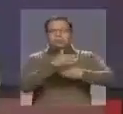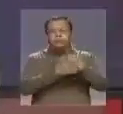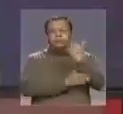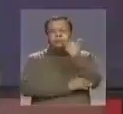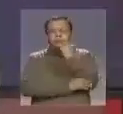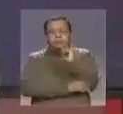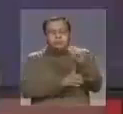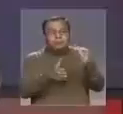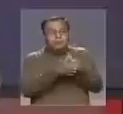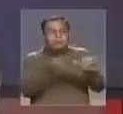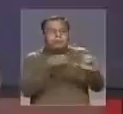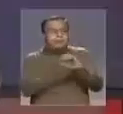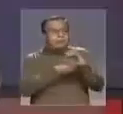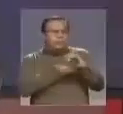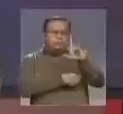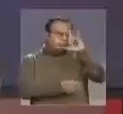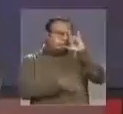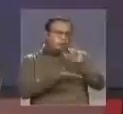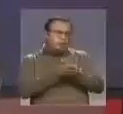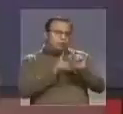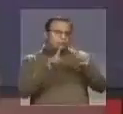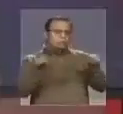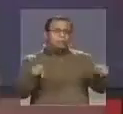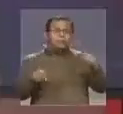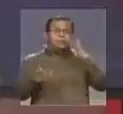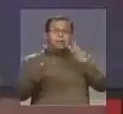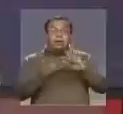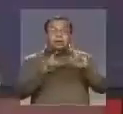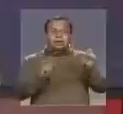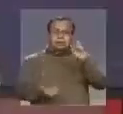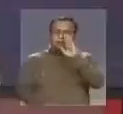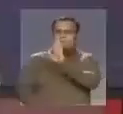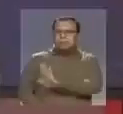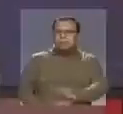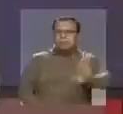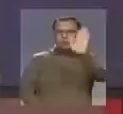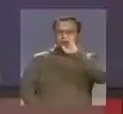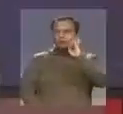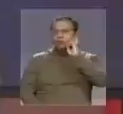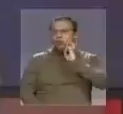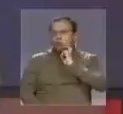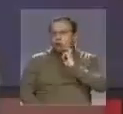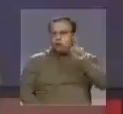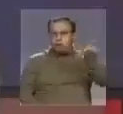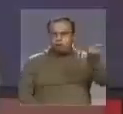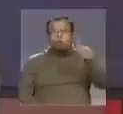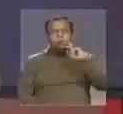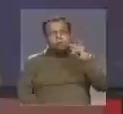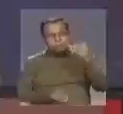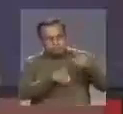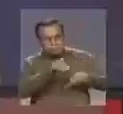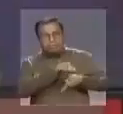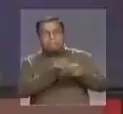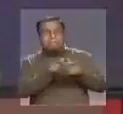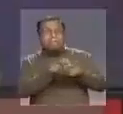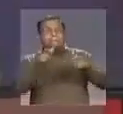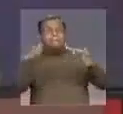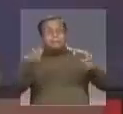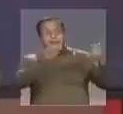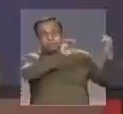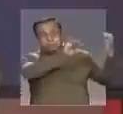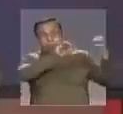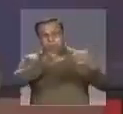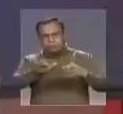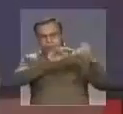las mujeres negras en la ciudad, no creo. Porque si tú vas a departamentos como el Chocó, de donde viene la gran mayoría de